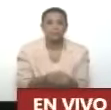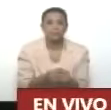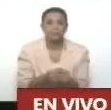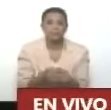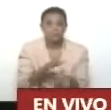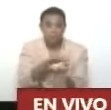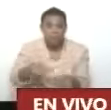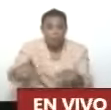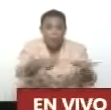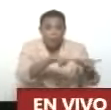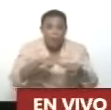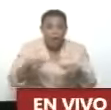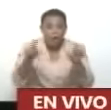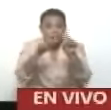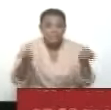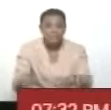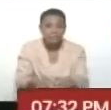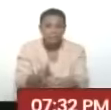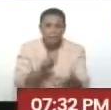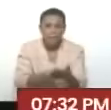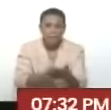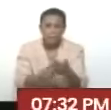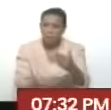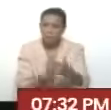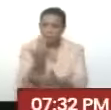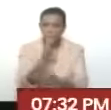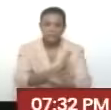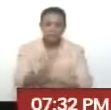ustedes. Es un sistema, mira, que uno hace, listo, ya, aquí,